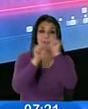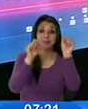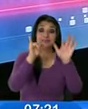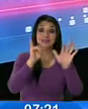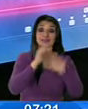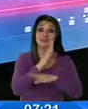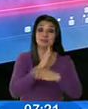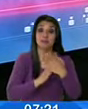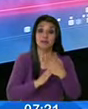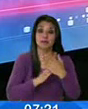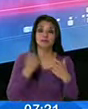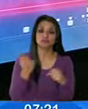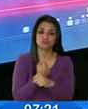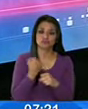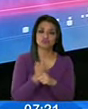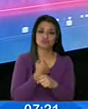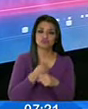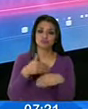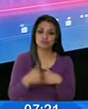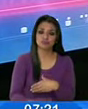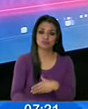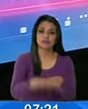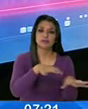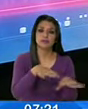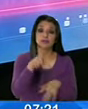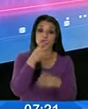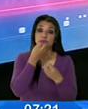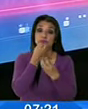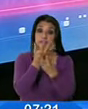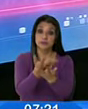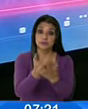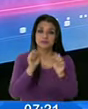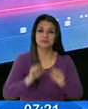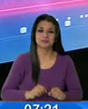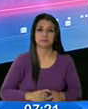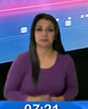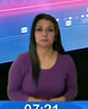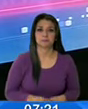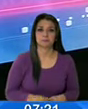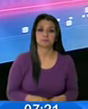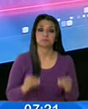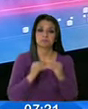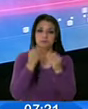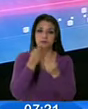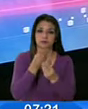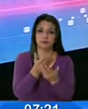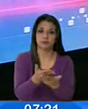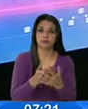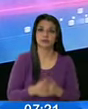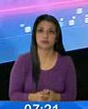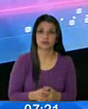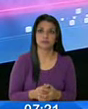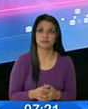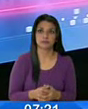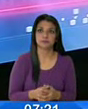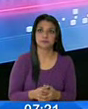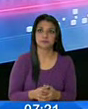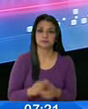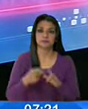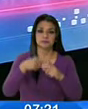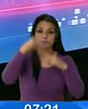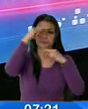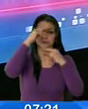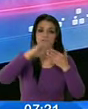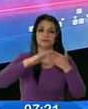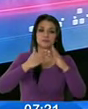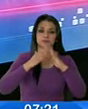mañana. Estaremos trabajando a lo largo de la jornada para que usted esté bien informado. La ampliación de esta información, vale redundancia, le tendremos en el primer noticiero